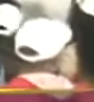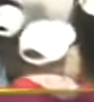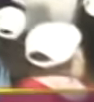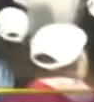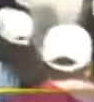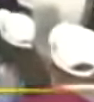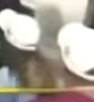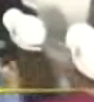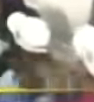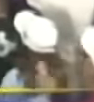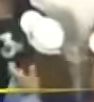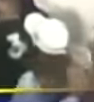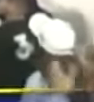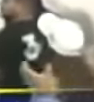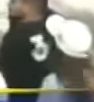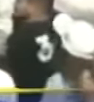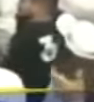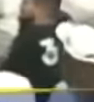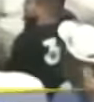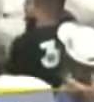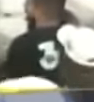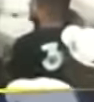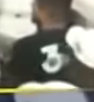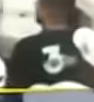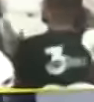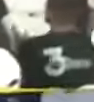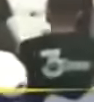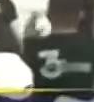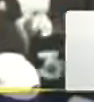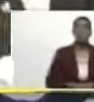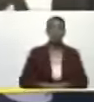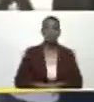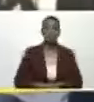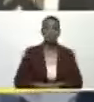viva joven joven